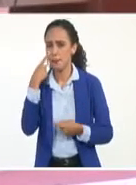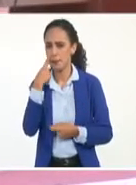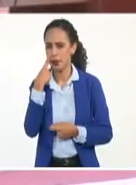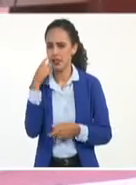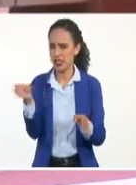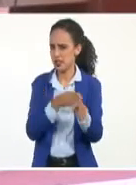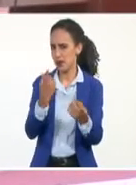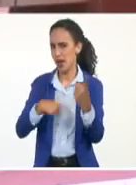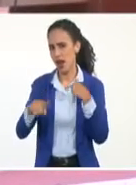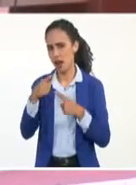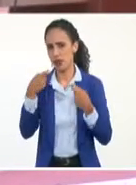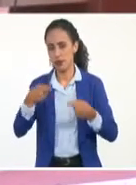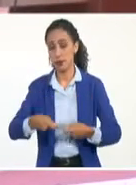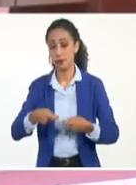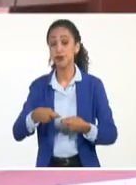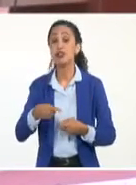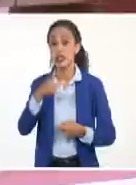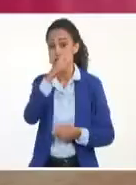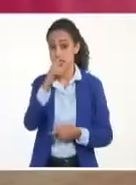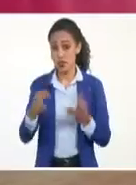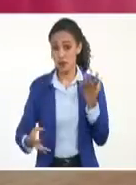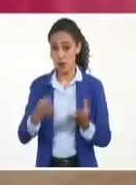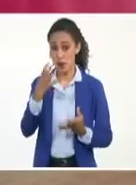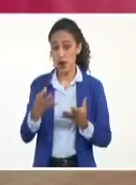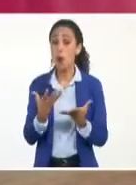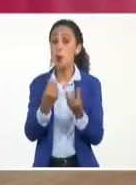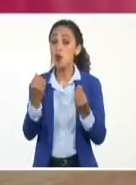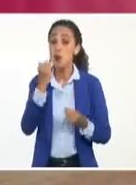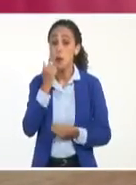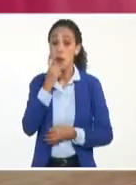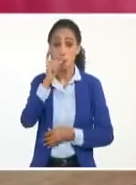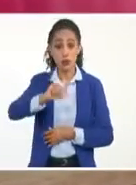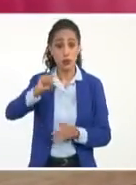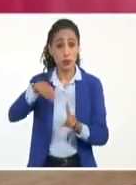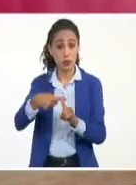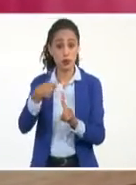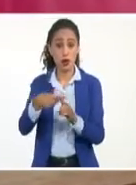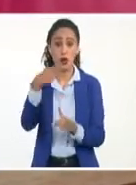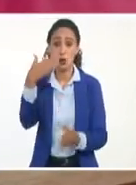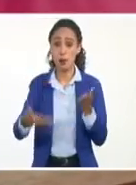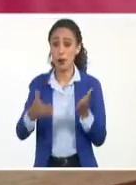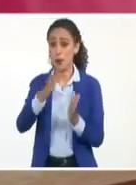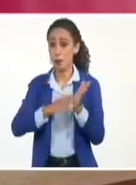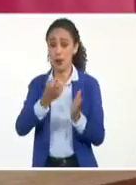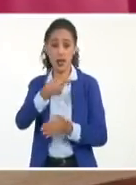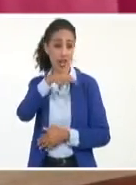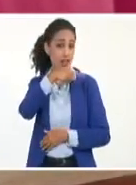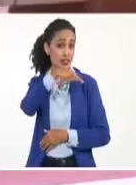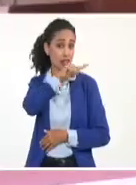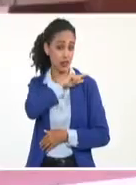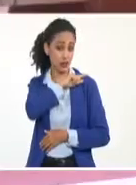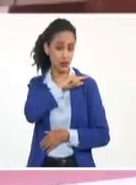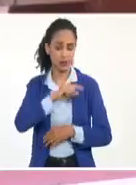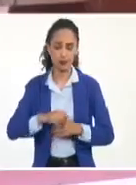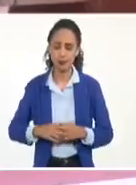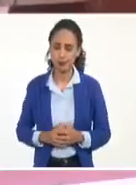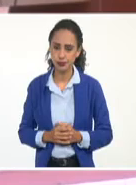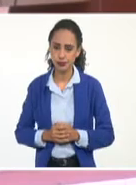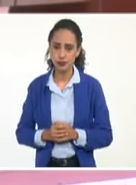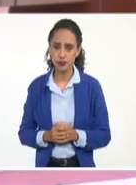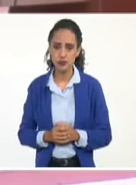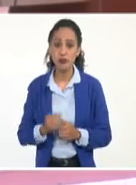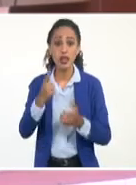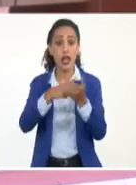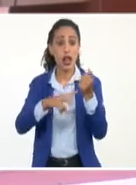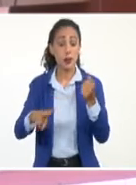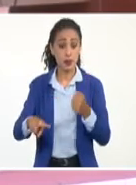junio 475 casos más que el mes anterior y registró así su más alta tasa de incidencia por 100.000 habitantes. Se conoció que la